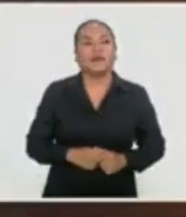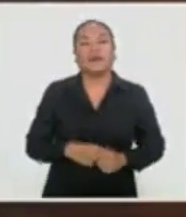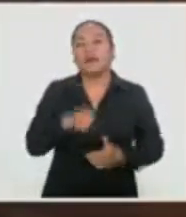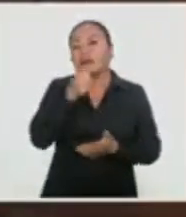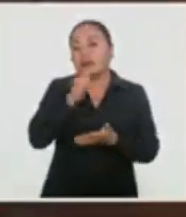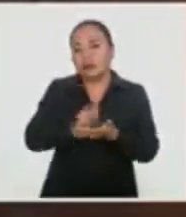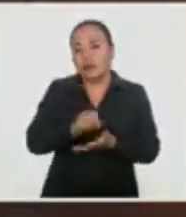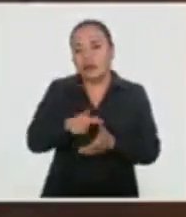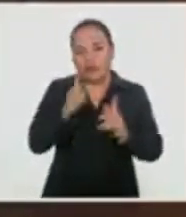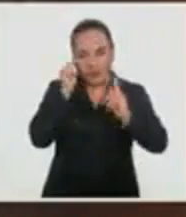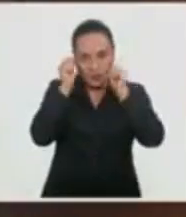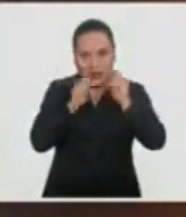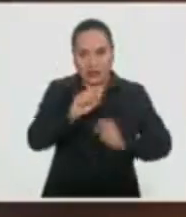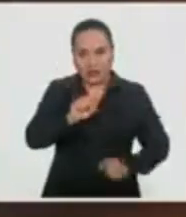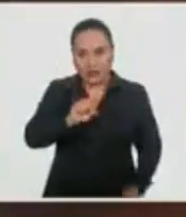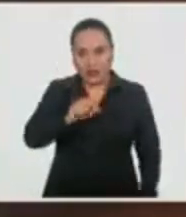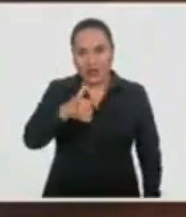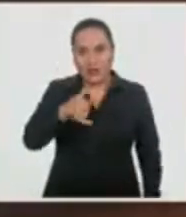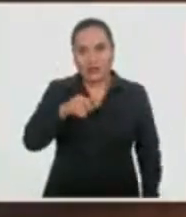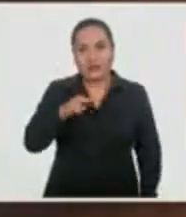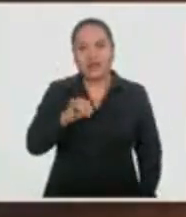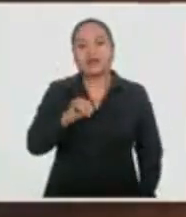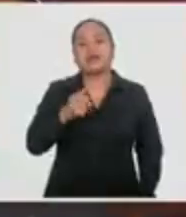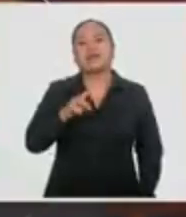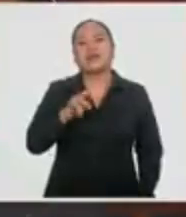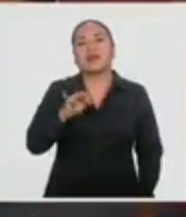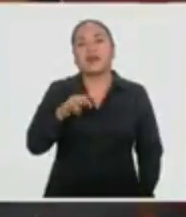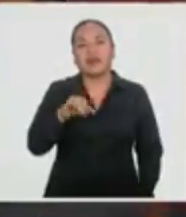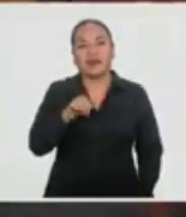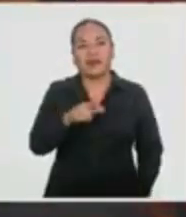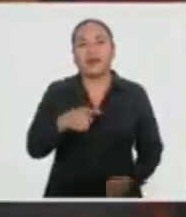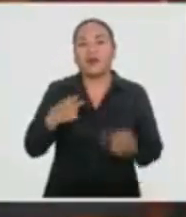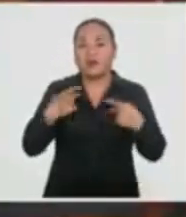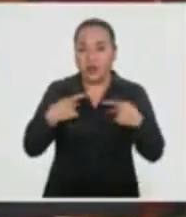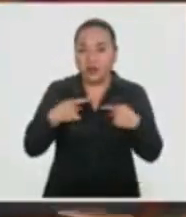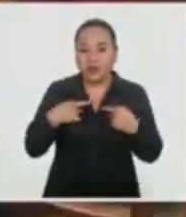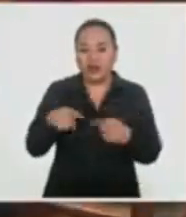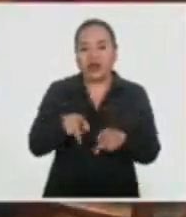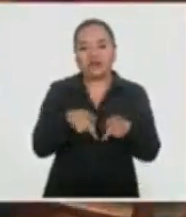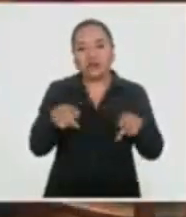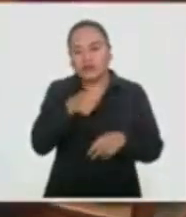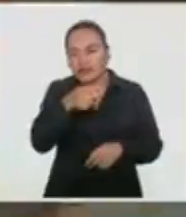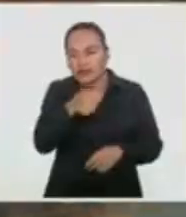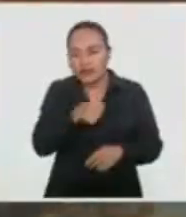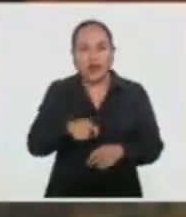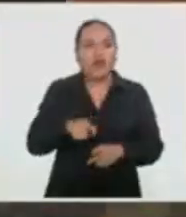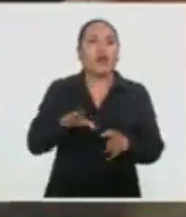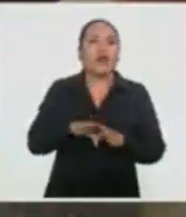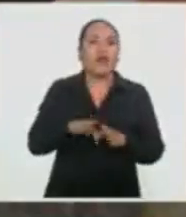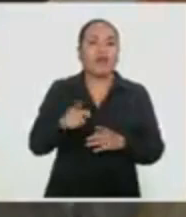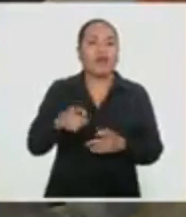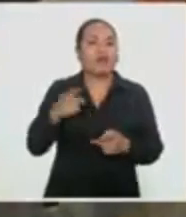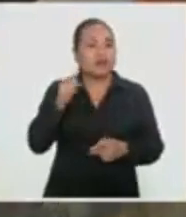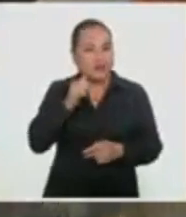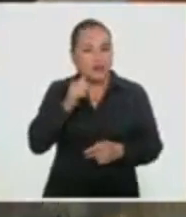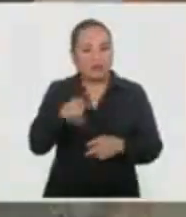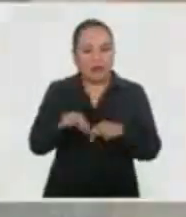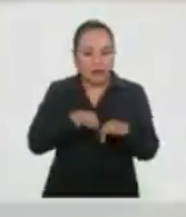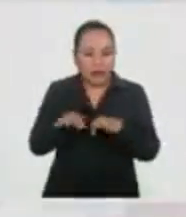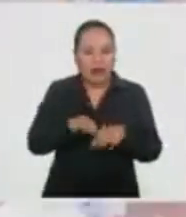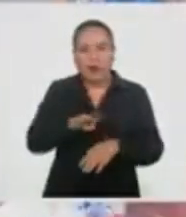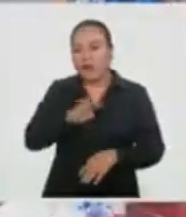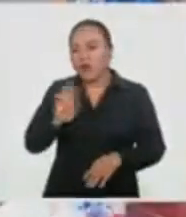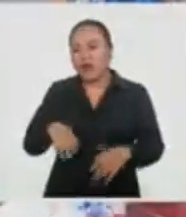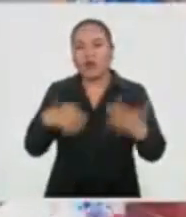de Turismo, Saimi Pineda Velasco, recordó a las y los comunicadores que han perdido la vida realizando su trabajo periodístico y